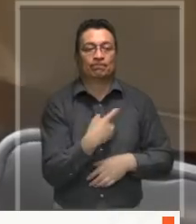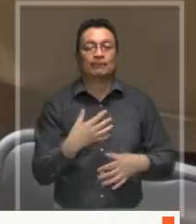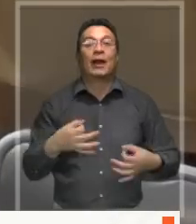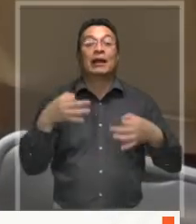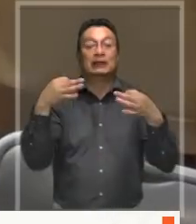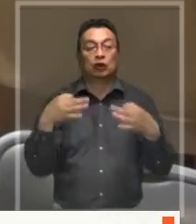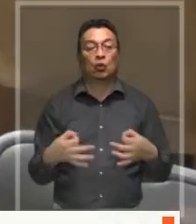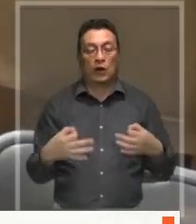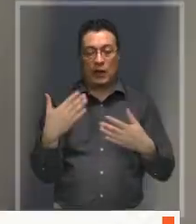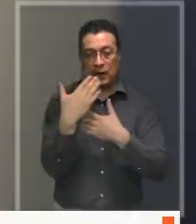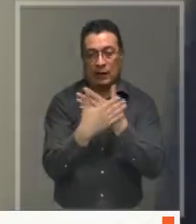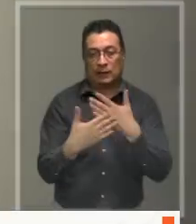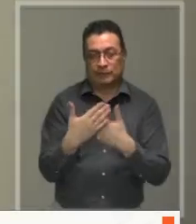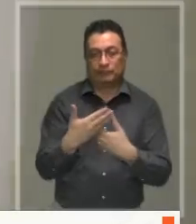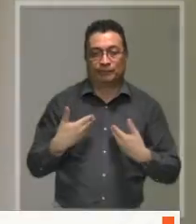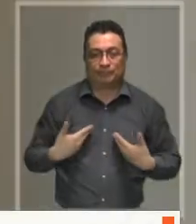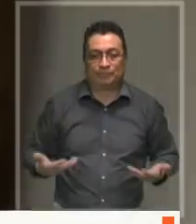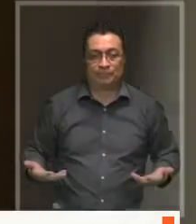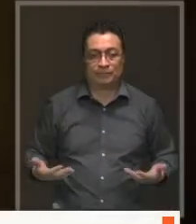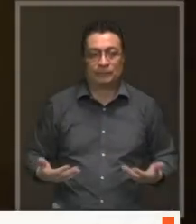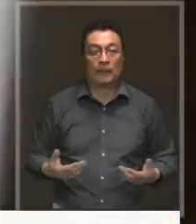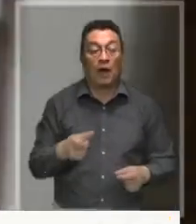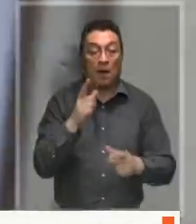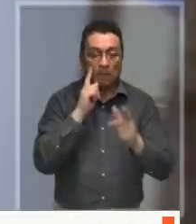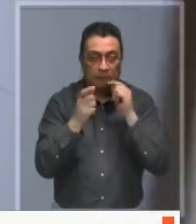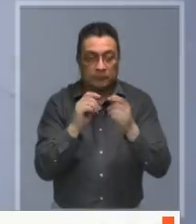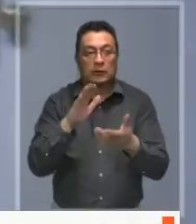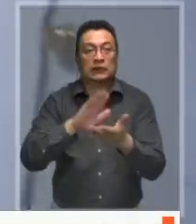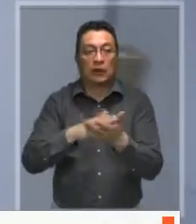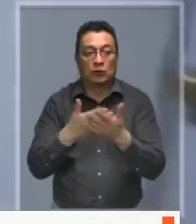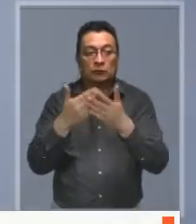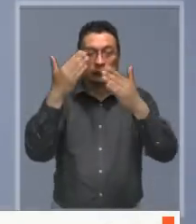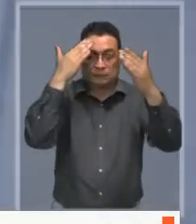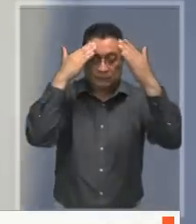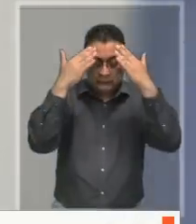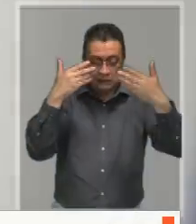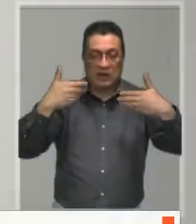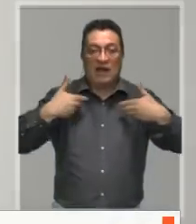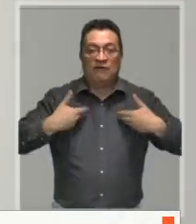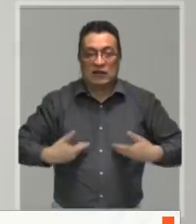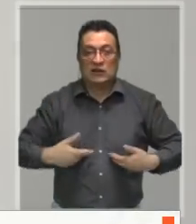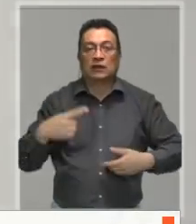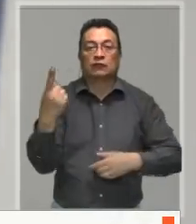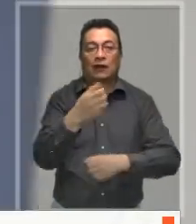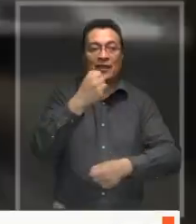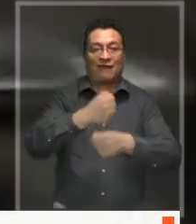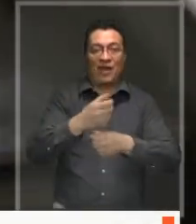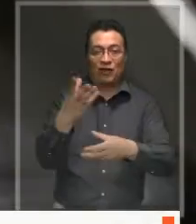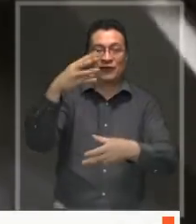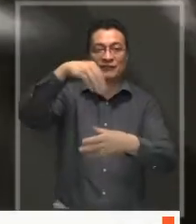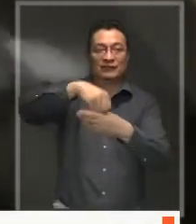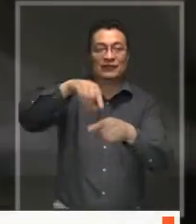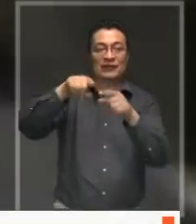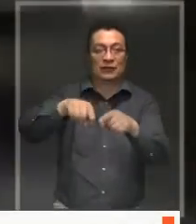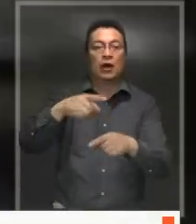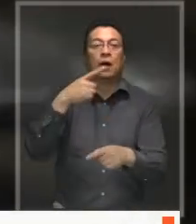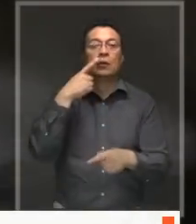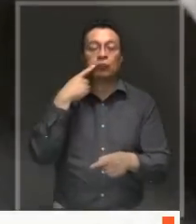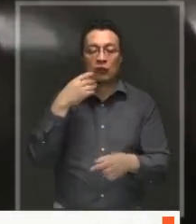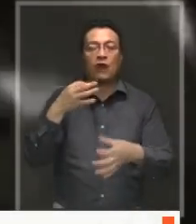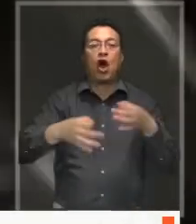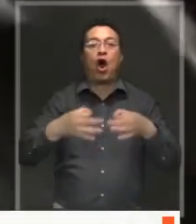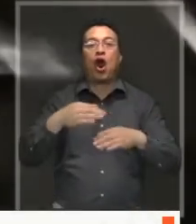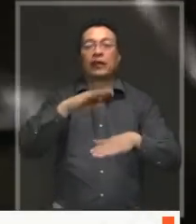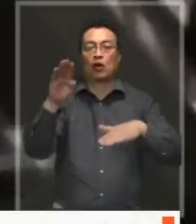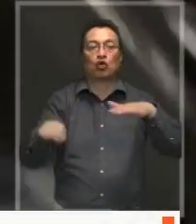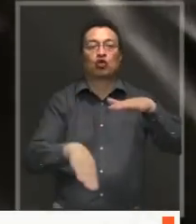seguridad esté más o menos resguardada. El riesgo para la salud psíquica y física de los trabajadores del CESFAM ahora quedó acreditado por la Corte Suprema.